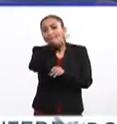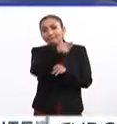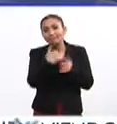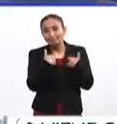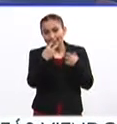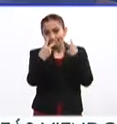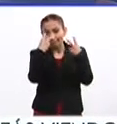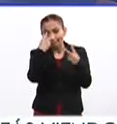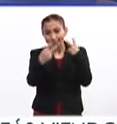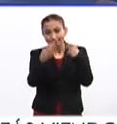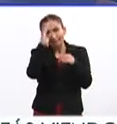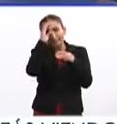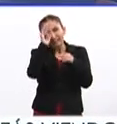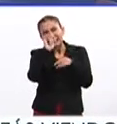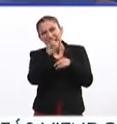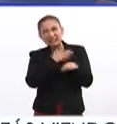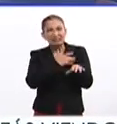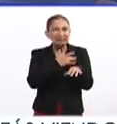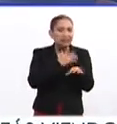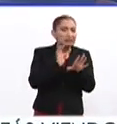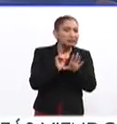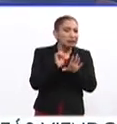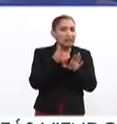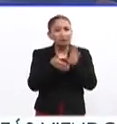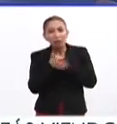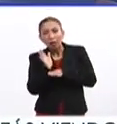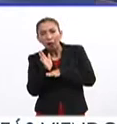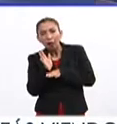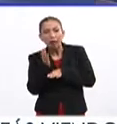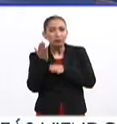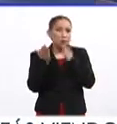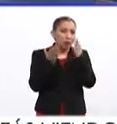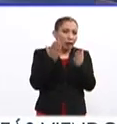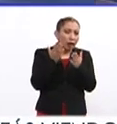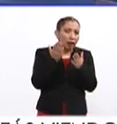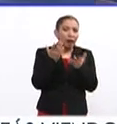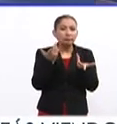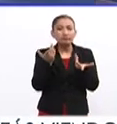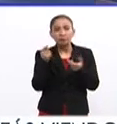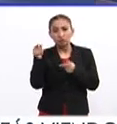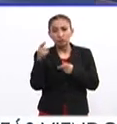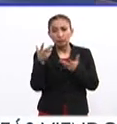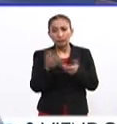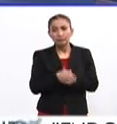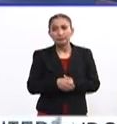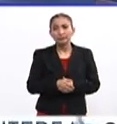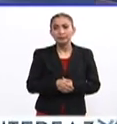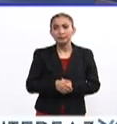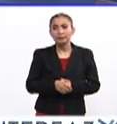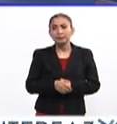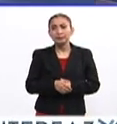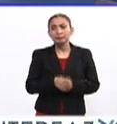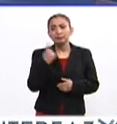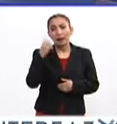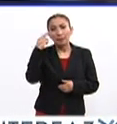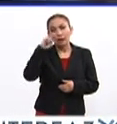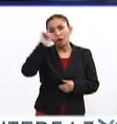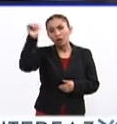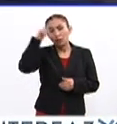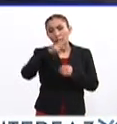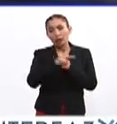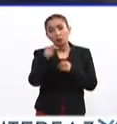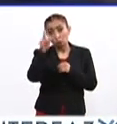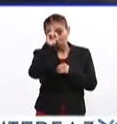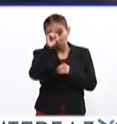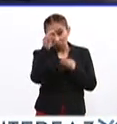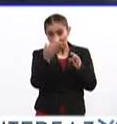que nos están viendo, que están pensando, inquietos en hacer este recorrido que tú has hecho para irse a viajar a otros países? ¿Qué